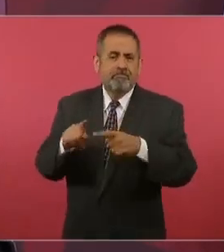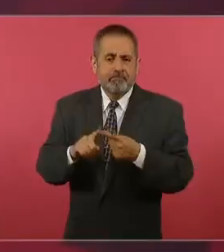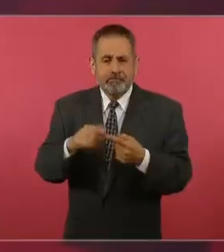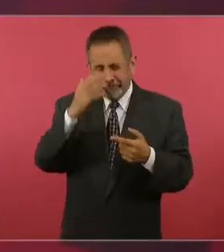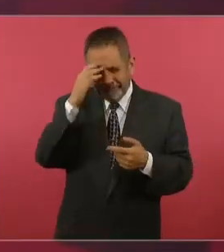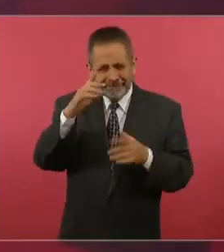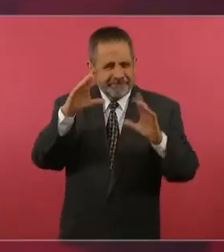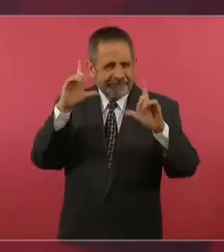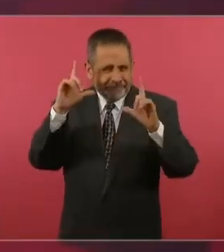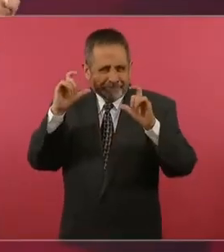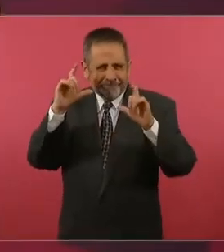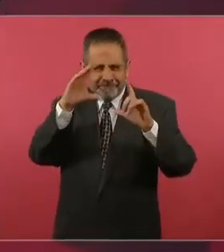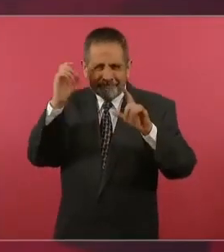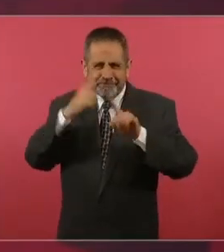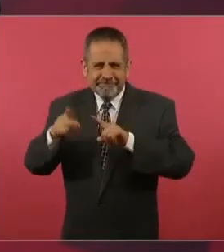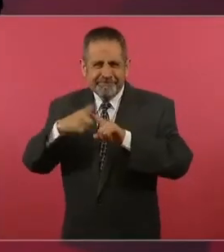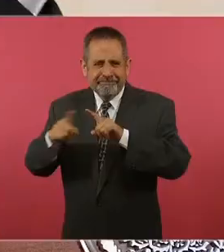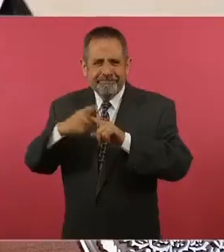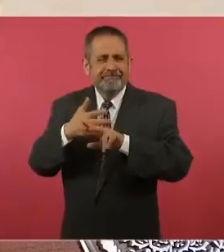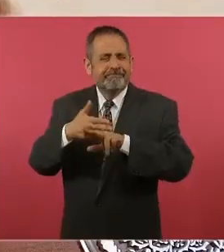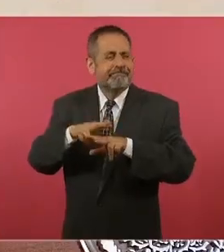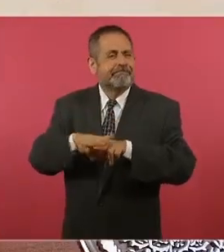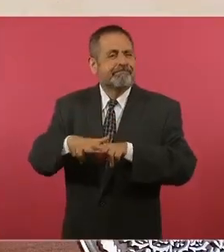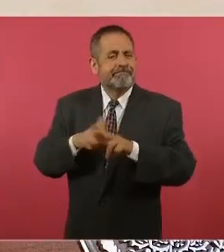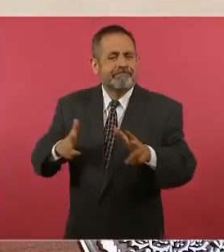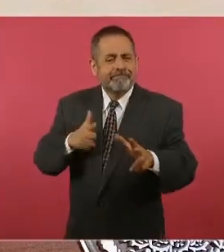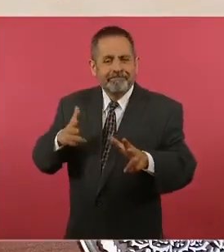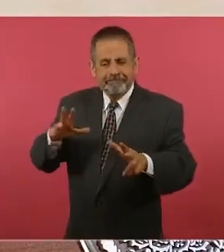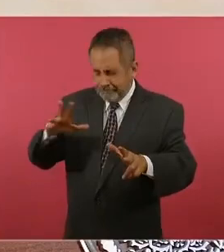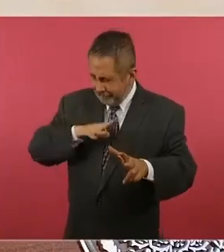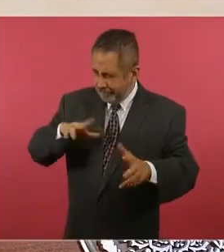y todas las fotos de la revolución son los trenes.